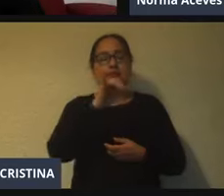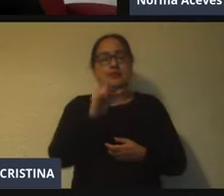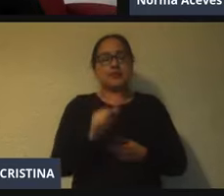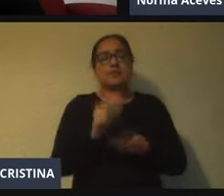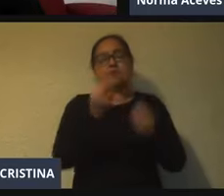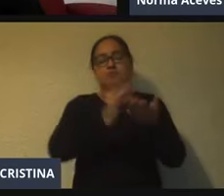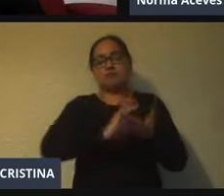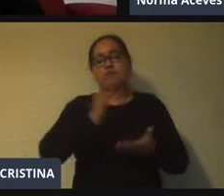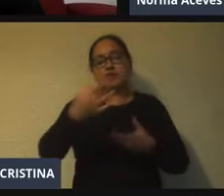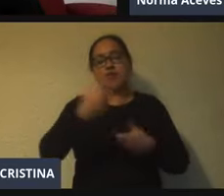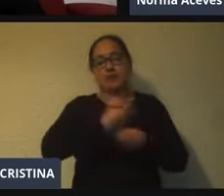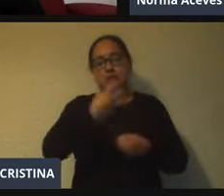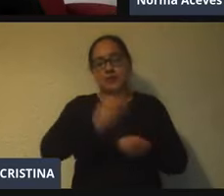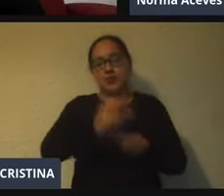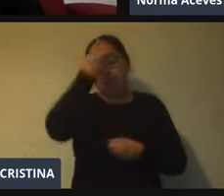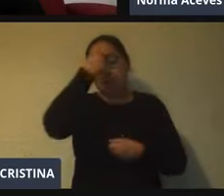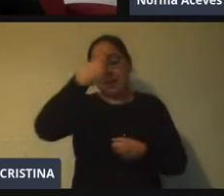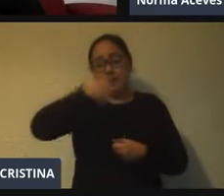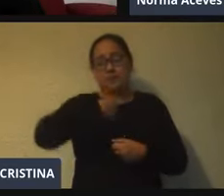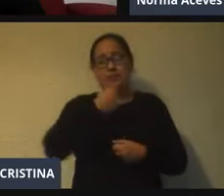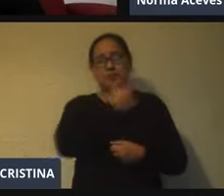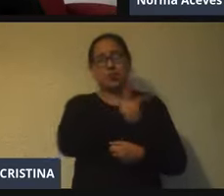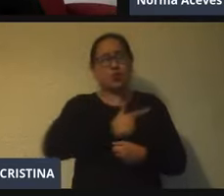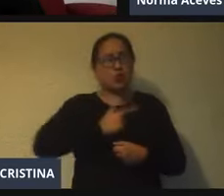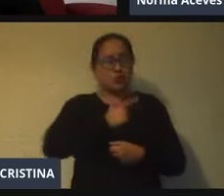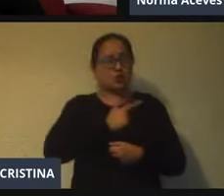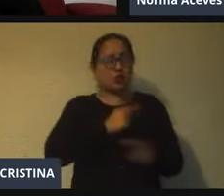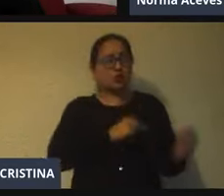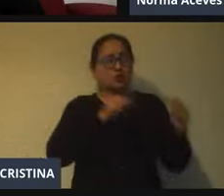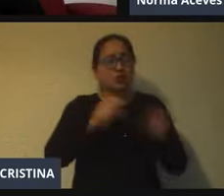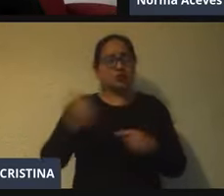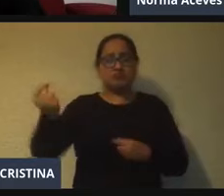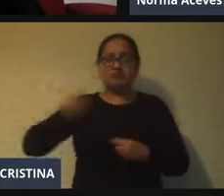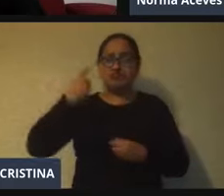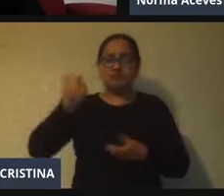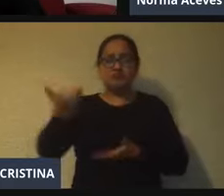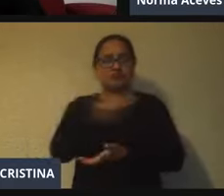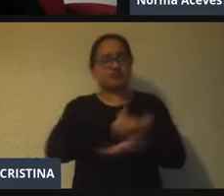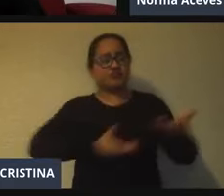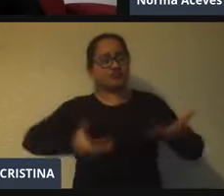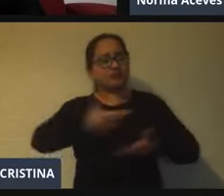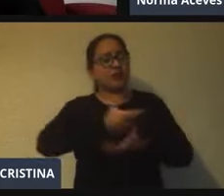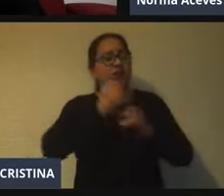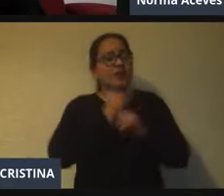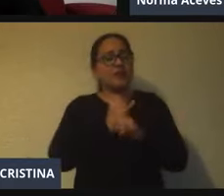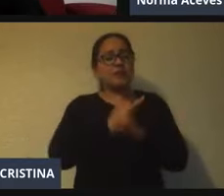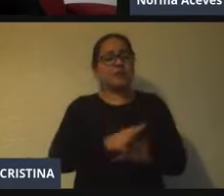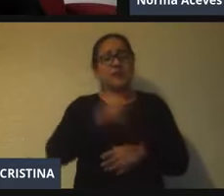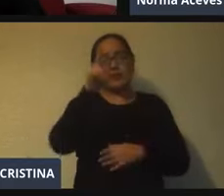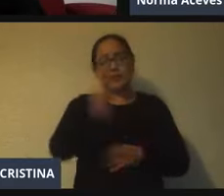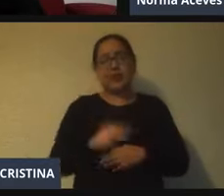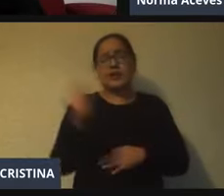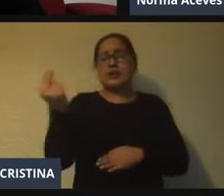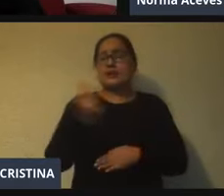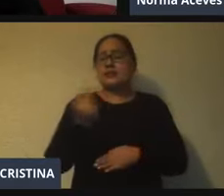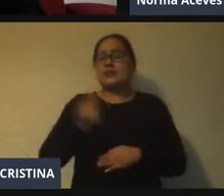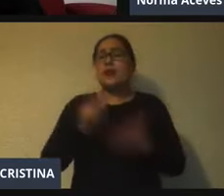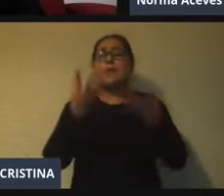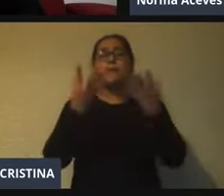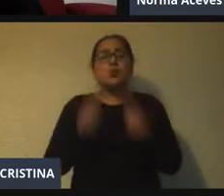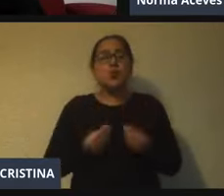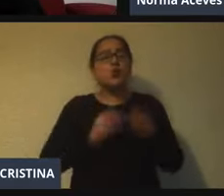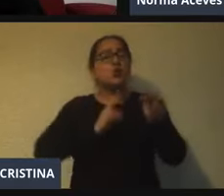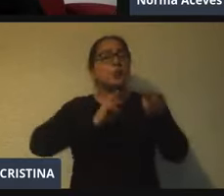para mí es un placer tener estos espacios de intercambio, de diálogo, porque necesitamos platicar mucho,